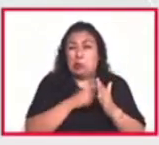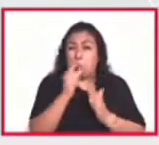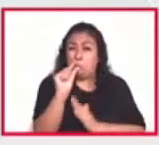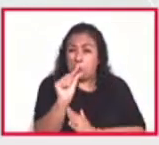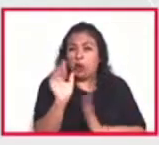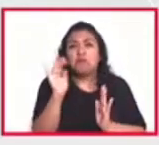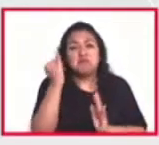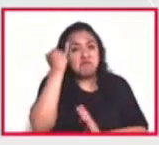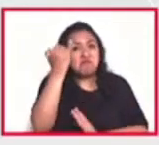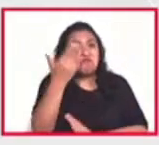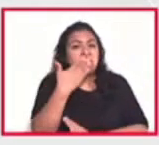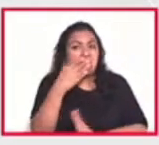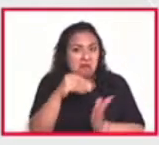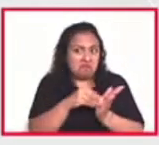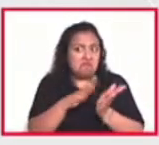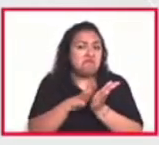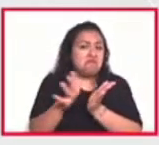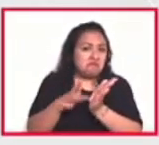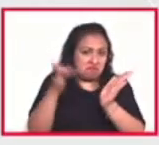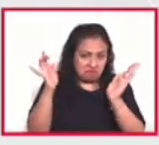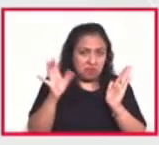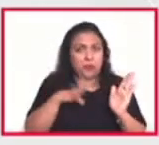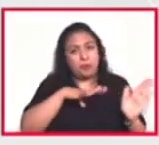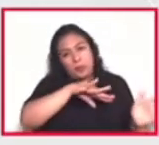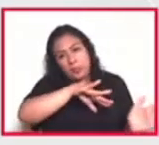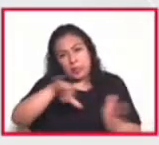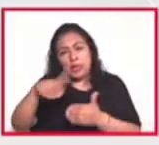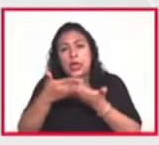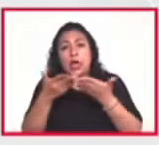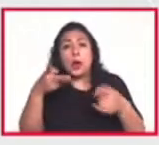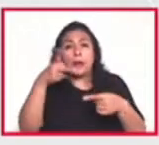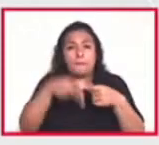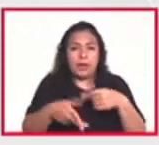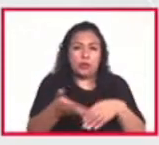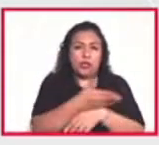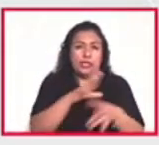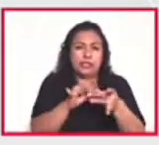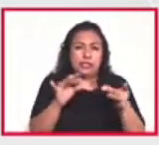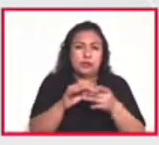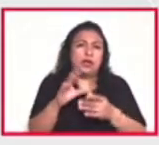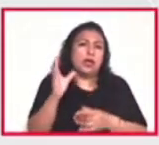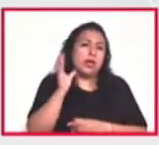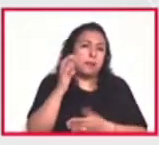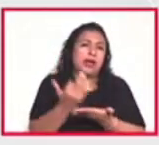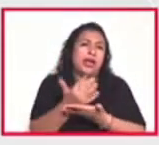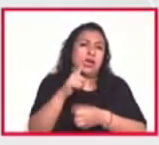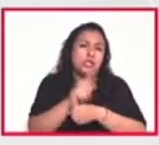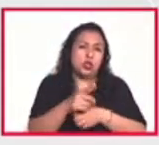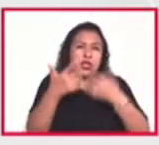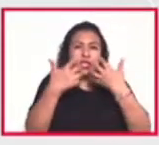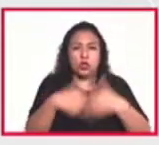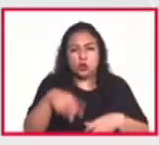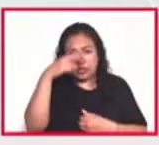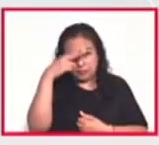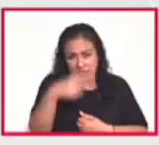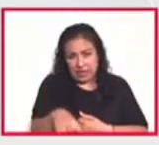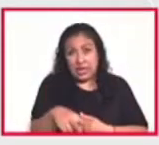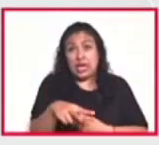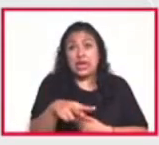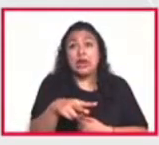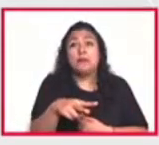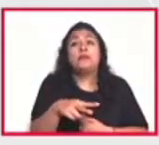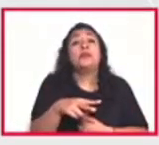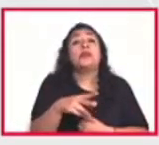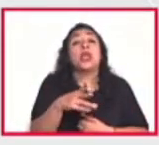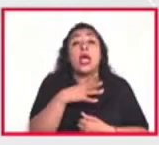hay que tomar nota. Y vamos a una pausa. Antes les comentamos que la Cámara Nacional de la Industria Mexicana, Editorial Mexicana,